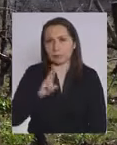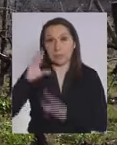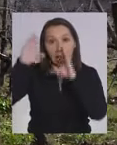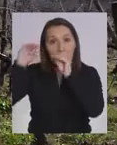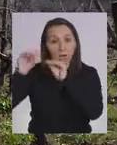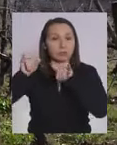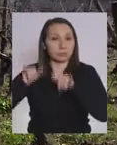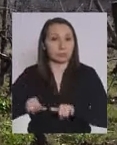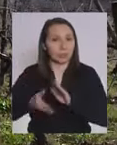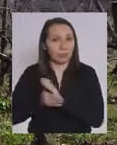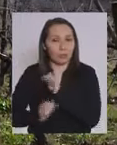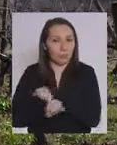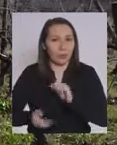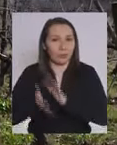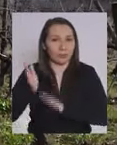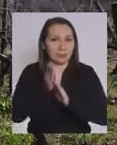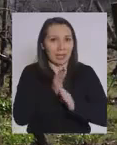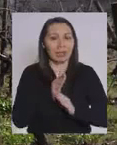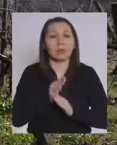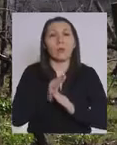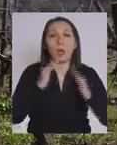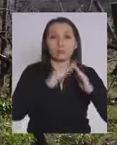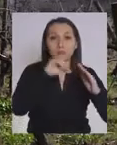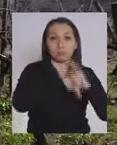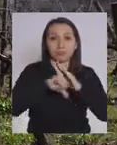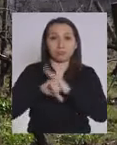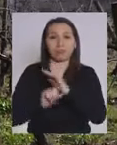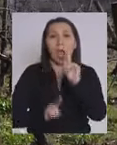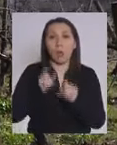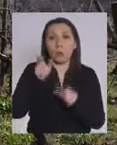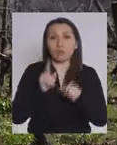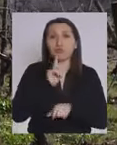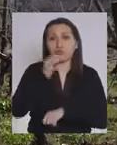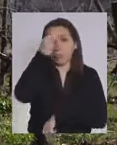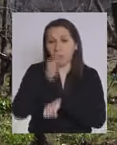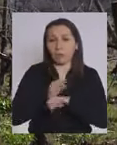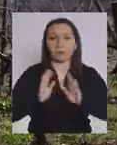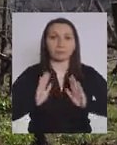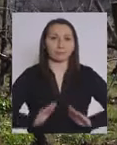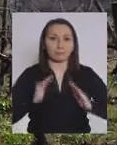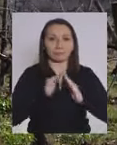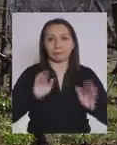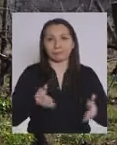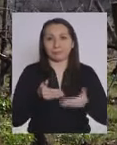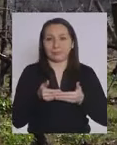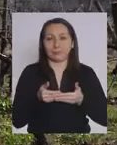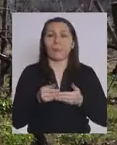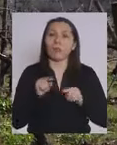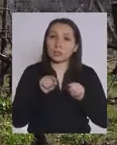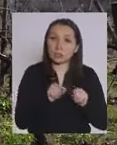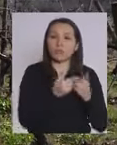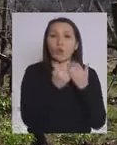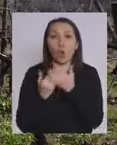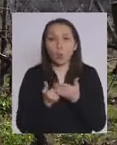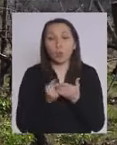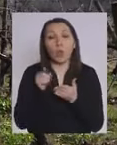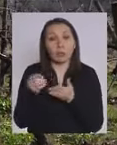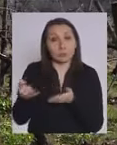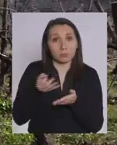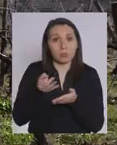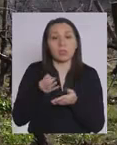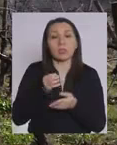de queda respetar la cuarentena en aquellas personas que están enfermas vamos a estudiar obviamente esto se estudian los domingos